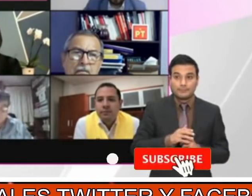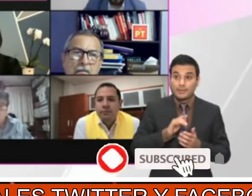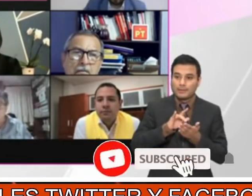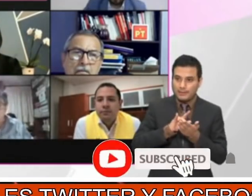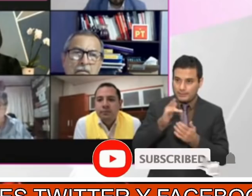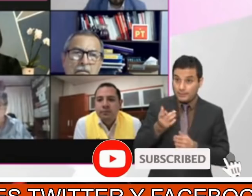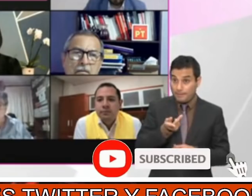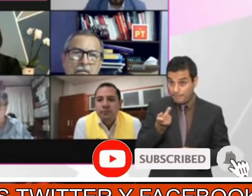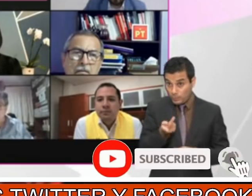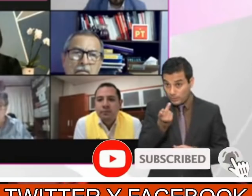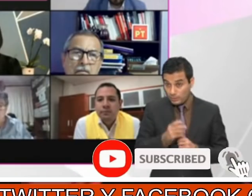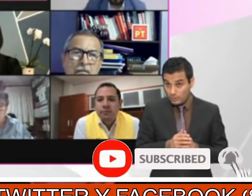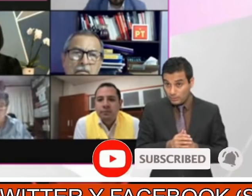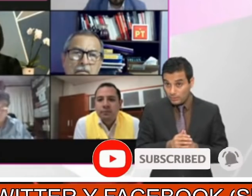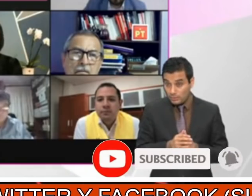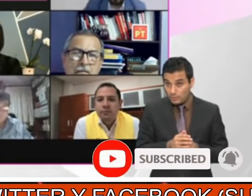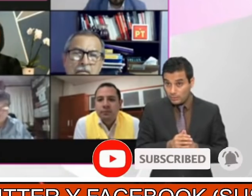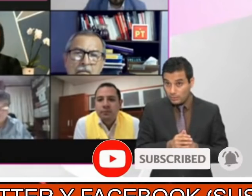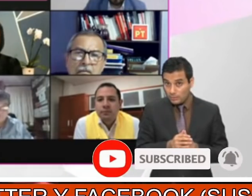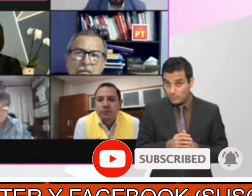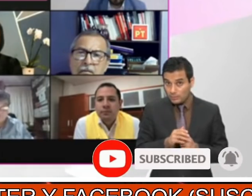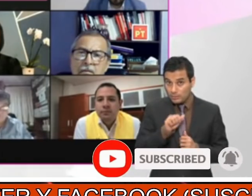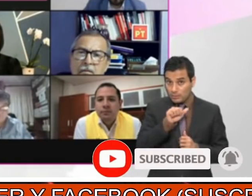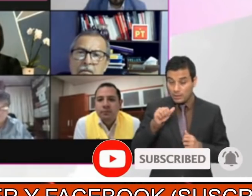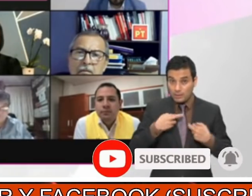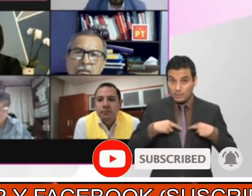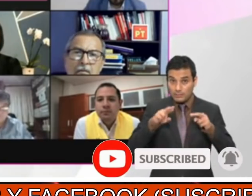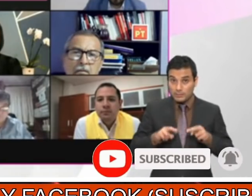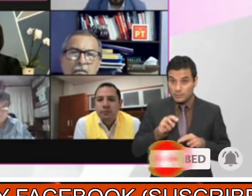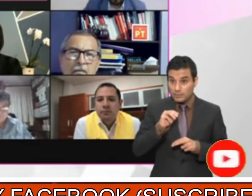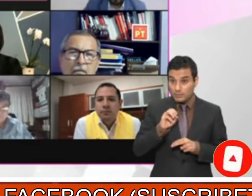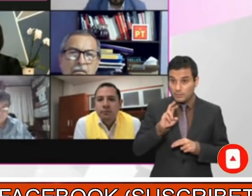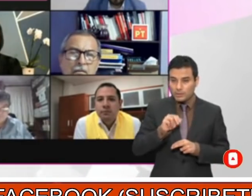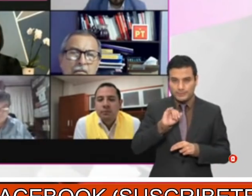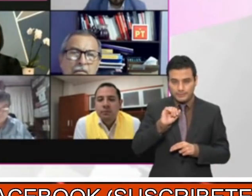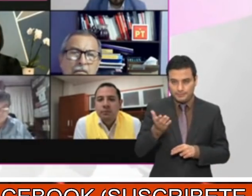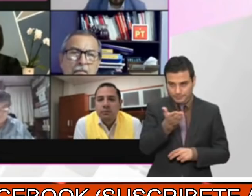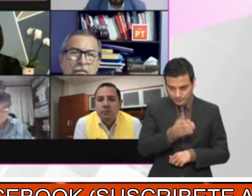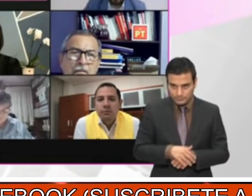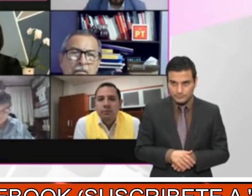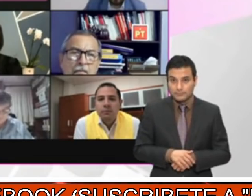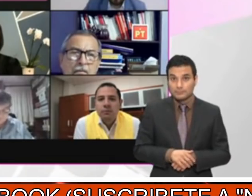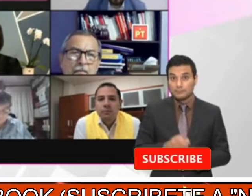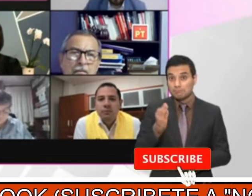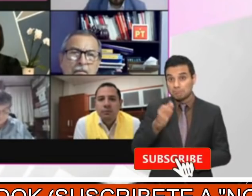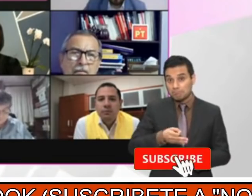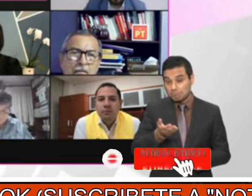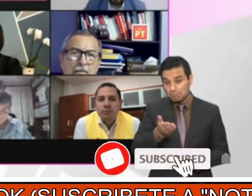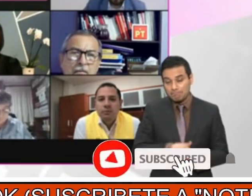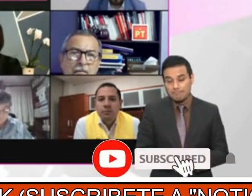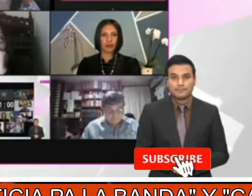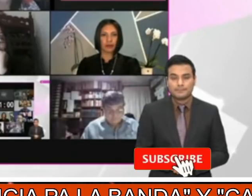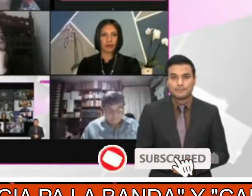Gracias. ¿Es una pregunta al señor representante de Morena? Sí. Adelante, si la acepta el señor representante de Morena, por